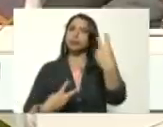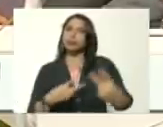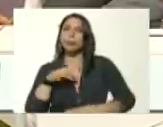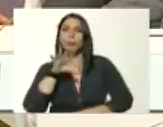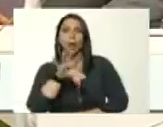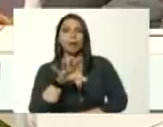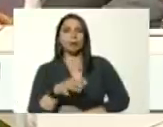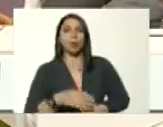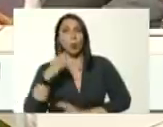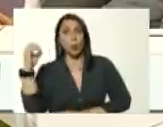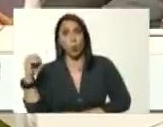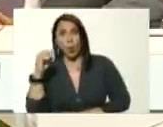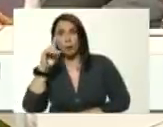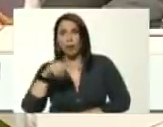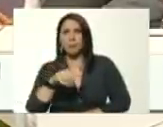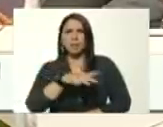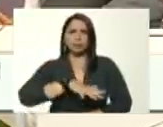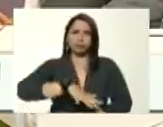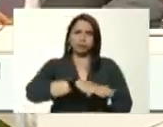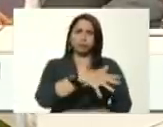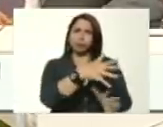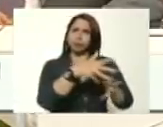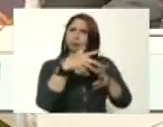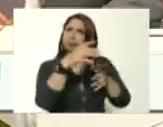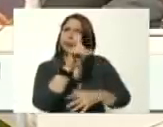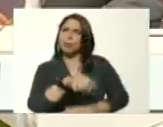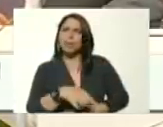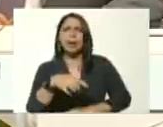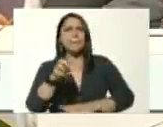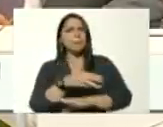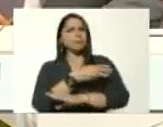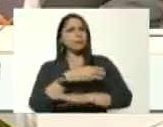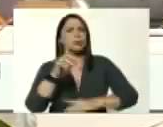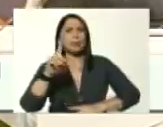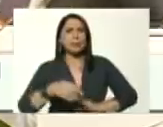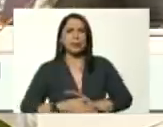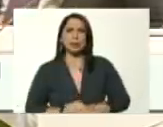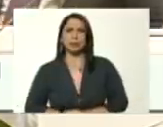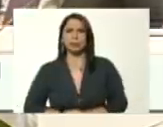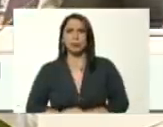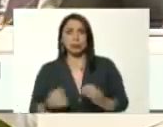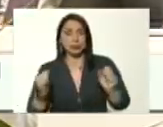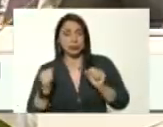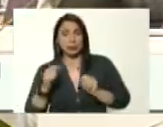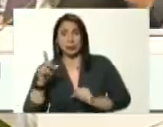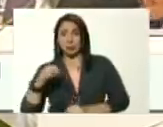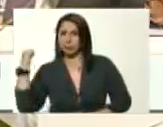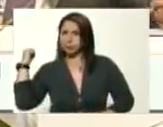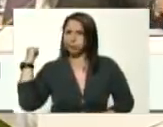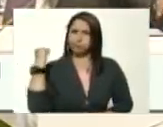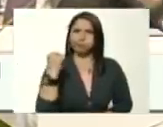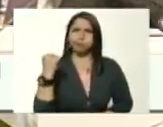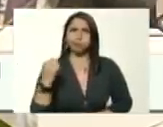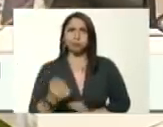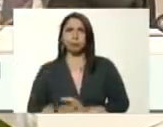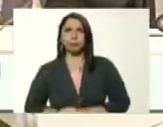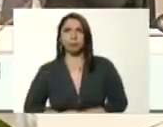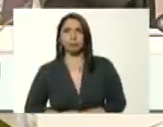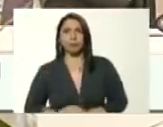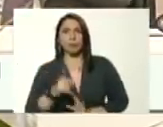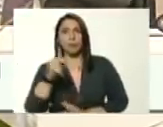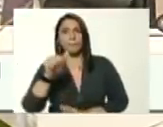orientales de la arpa llanera de la música andina las lanzas de los lanceros de